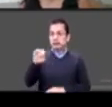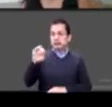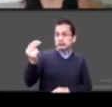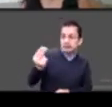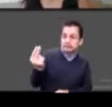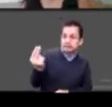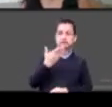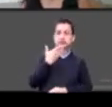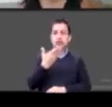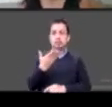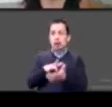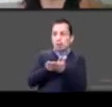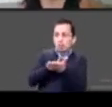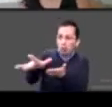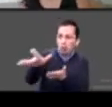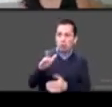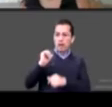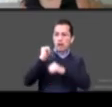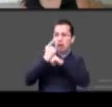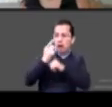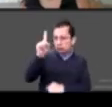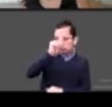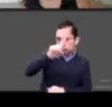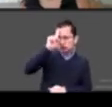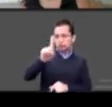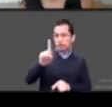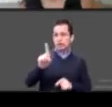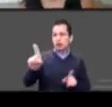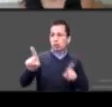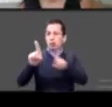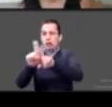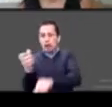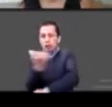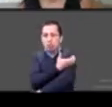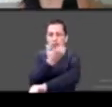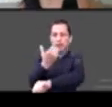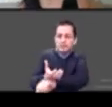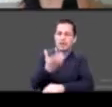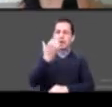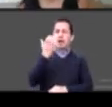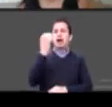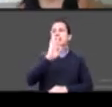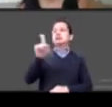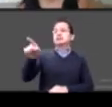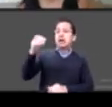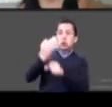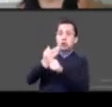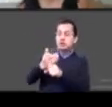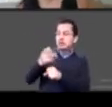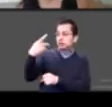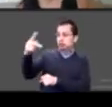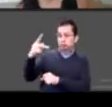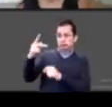acompañamiento, que tenga dudas, que requiere información. Una intervención quizás en una situación de crisis, también alguna